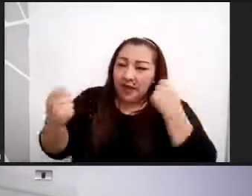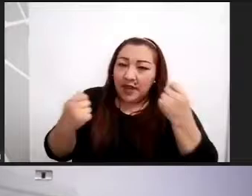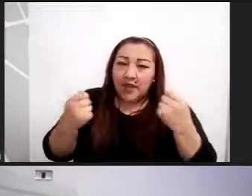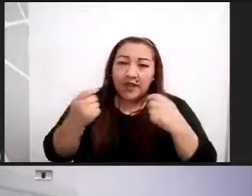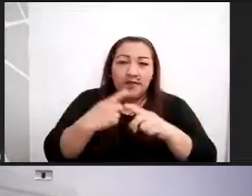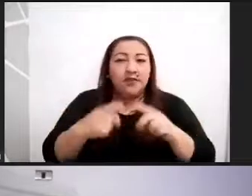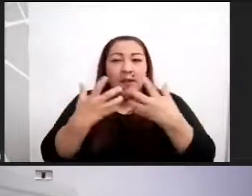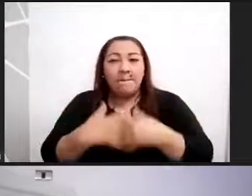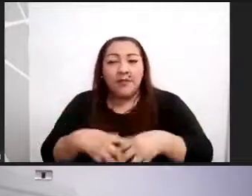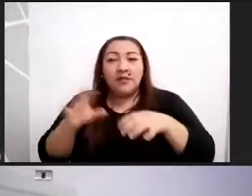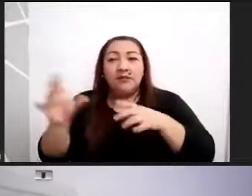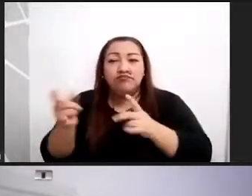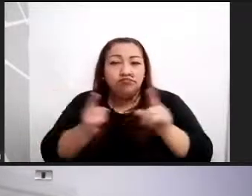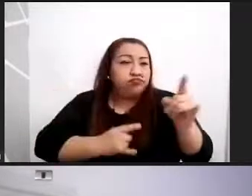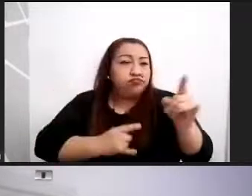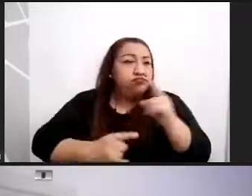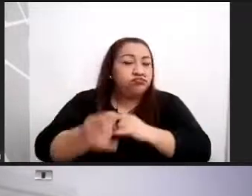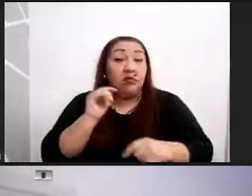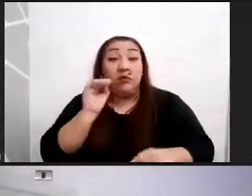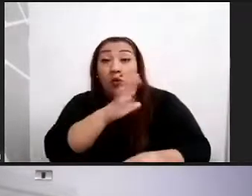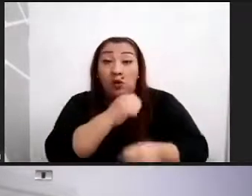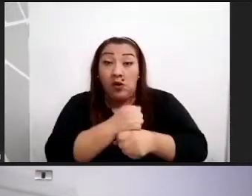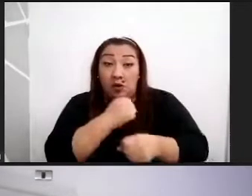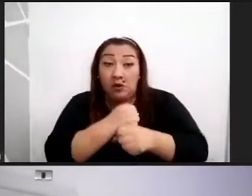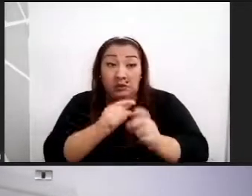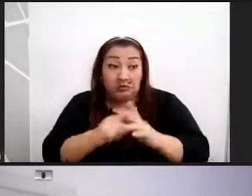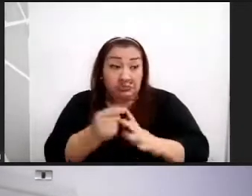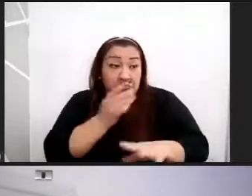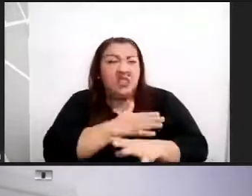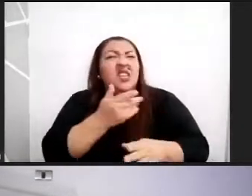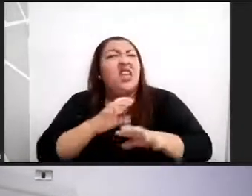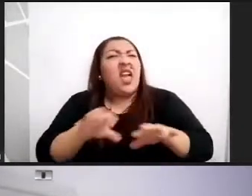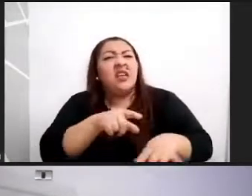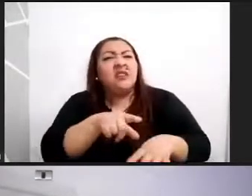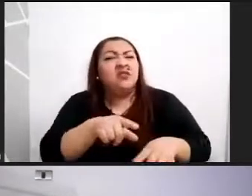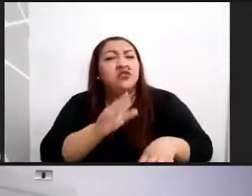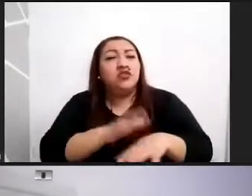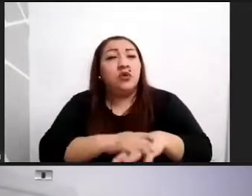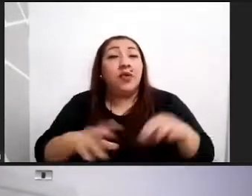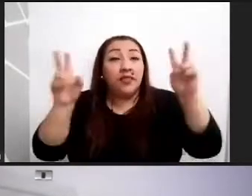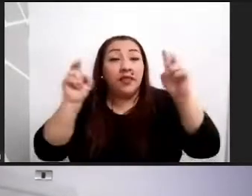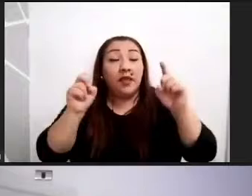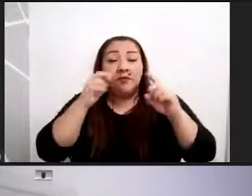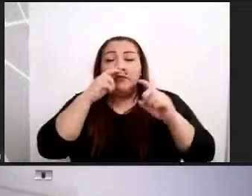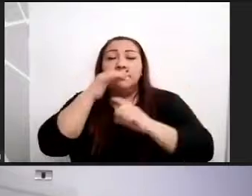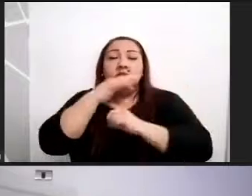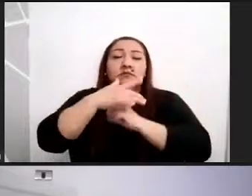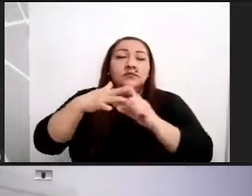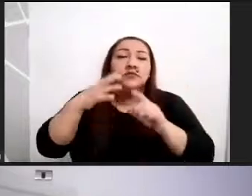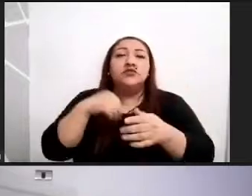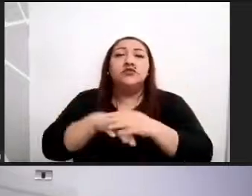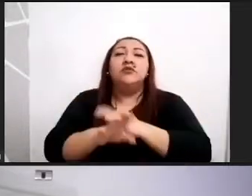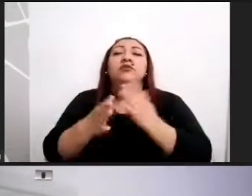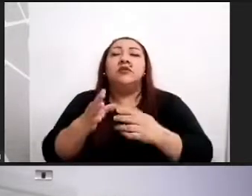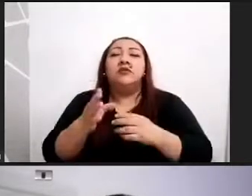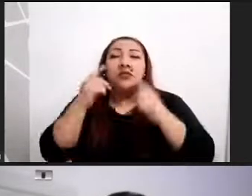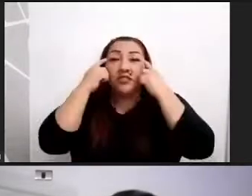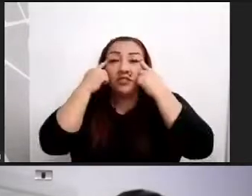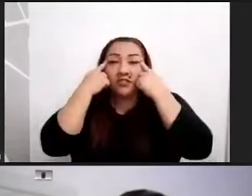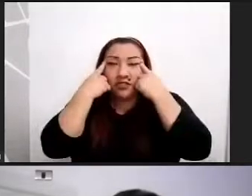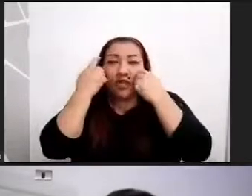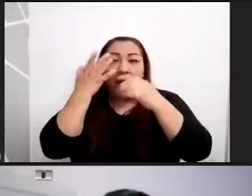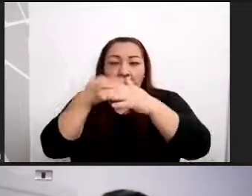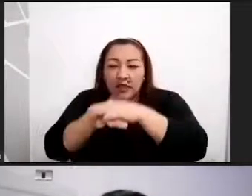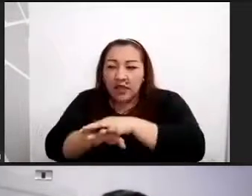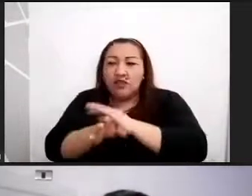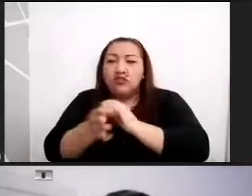industrias extractivas. Su trabajo más reciente es sobre los impactos socioambientales de la inversión china en América Latina.